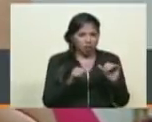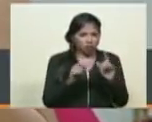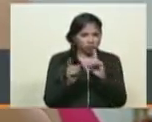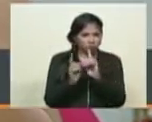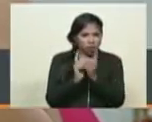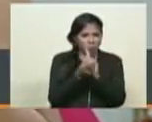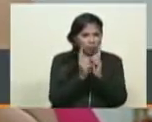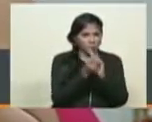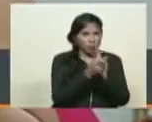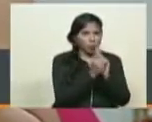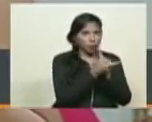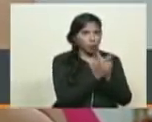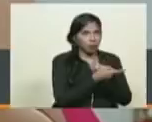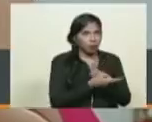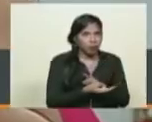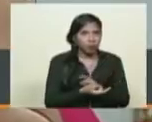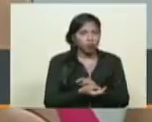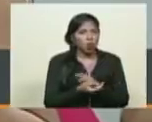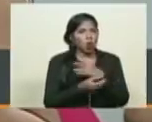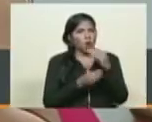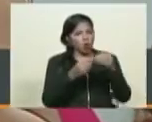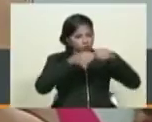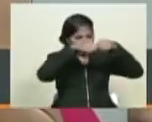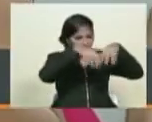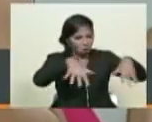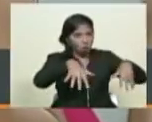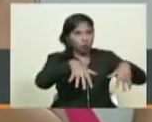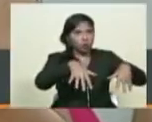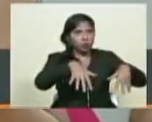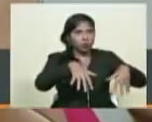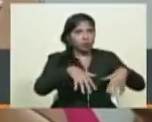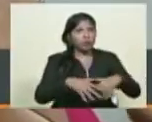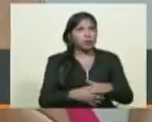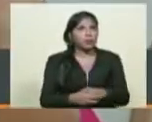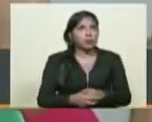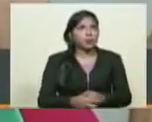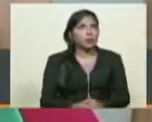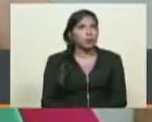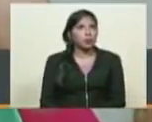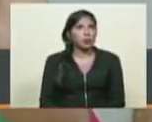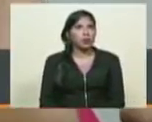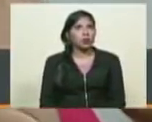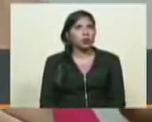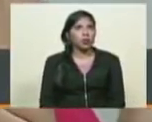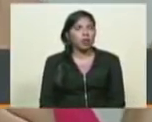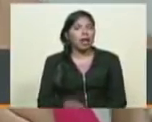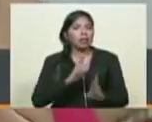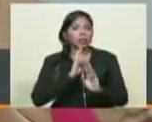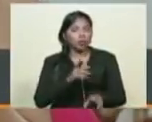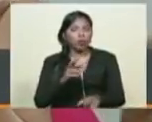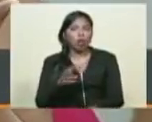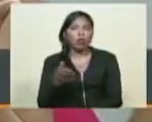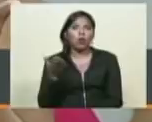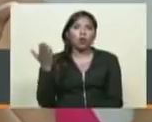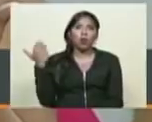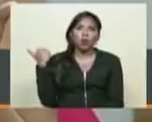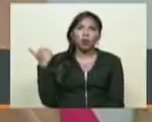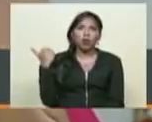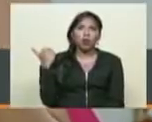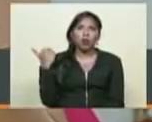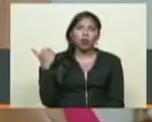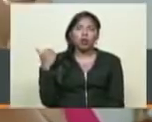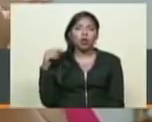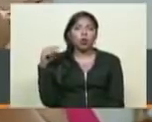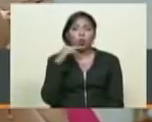la reestructuración del partido en Anzoátegui y de como resultado pues de lo que fueron los resultados de las elecciones